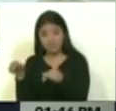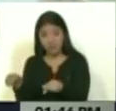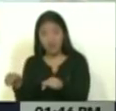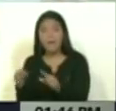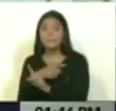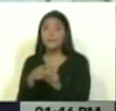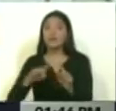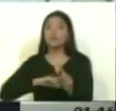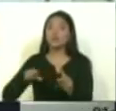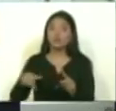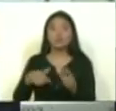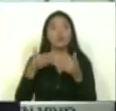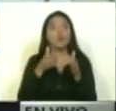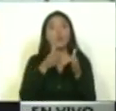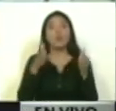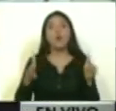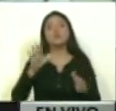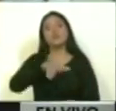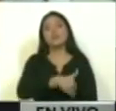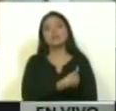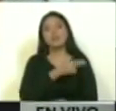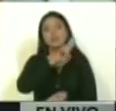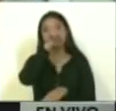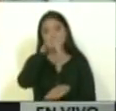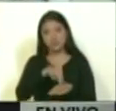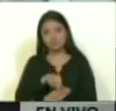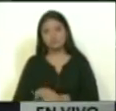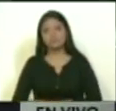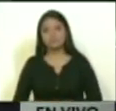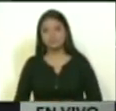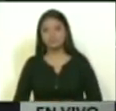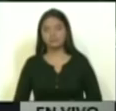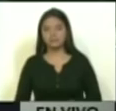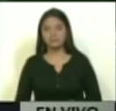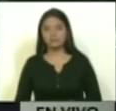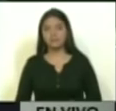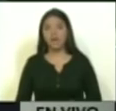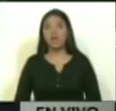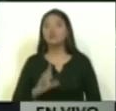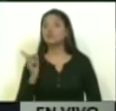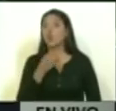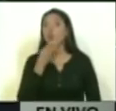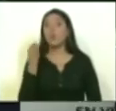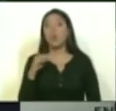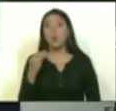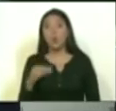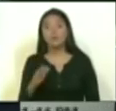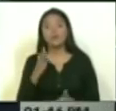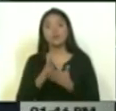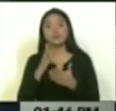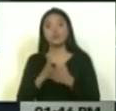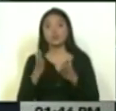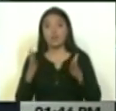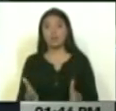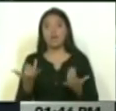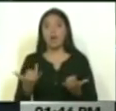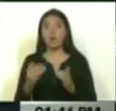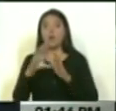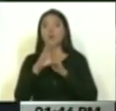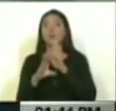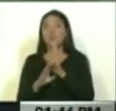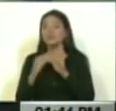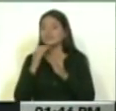abriendo las puertas a una universidad nacional. Correcto. Los jóvenes estudiantes ya en este momento están en un curso